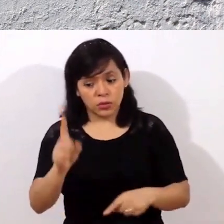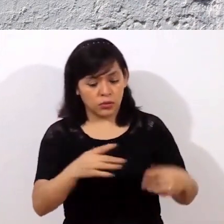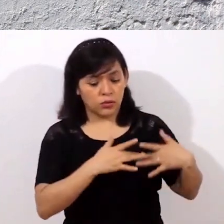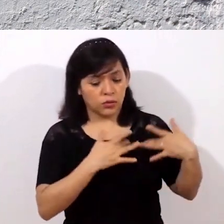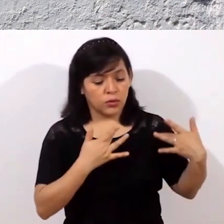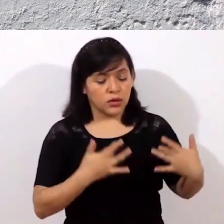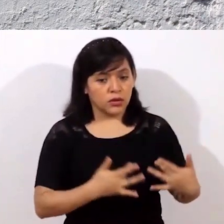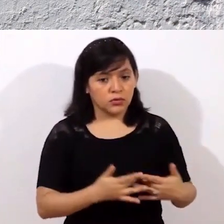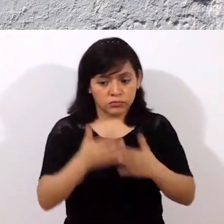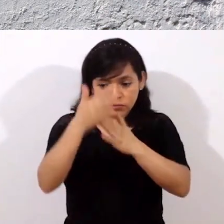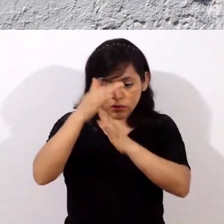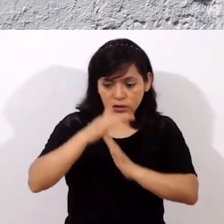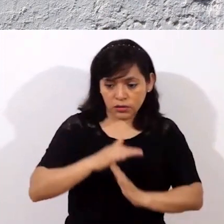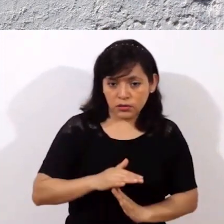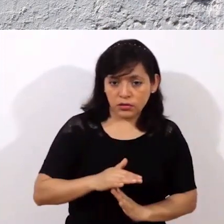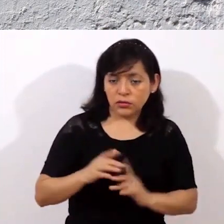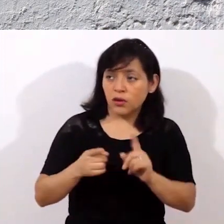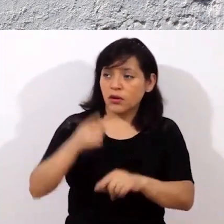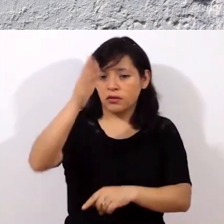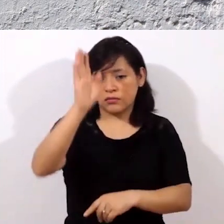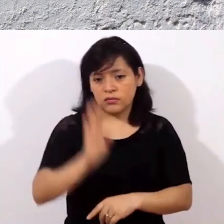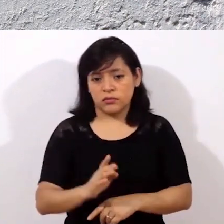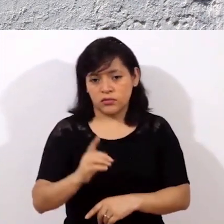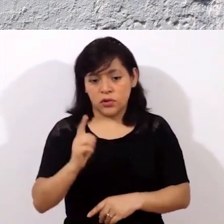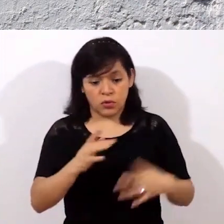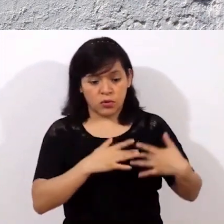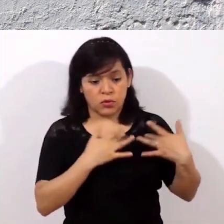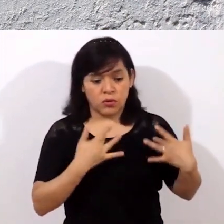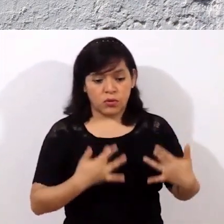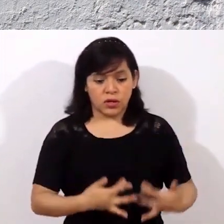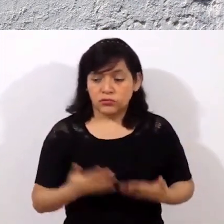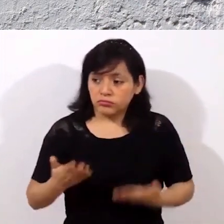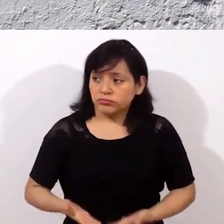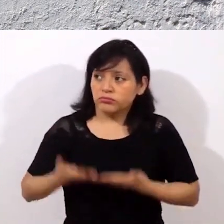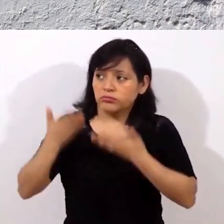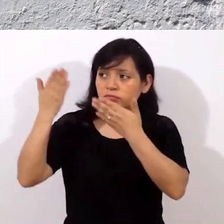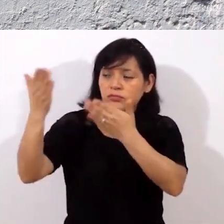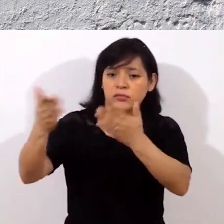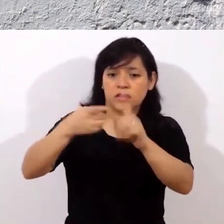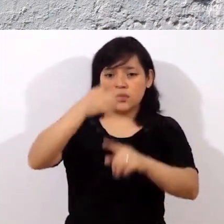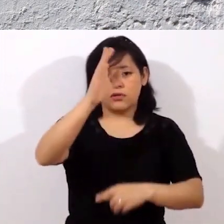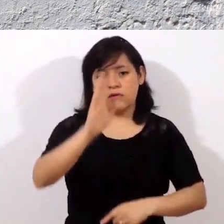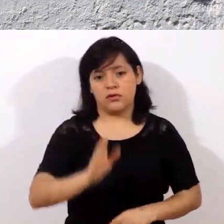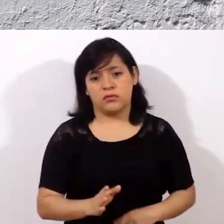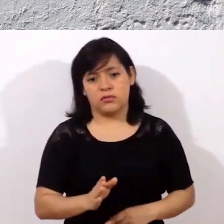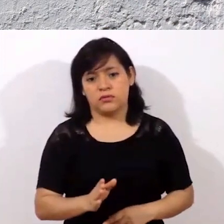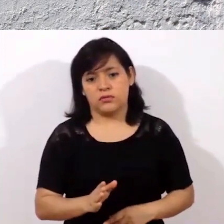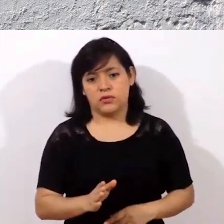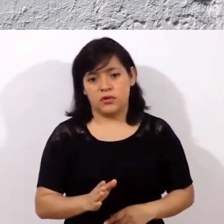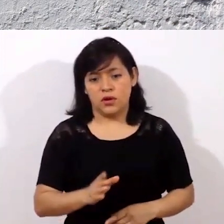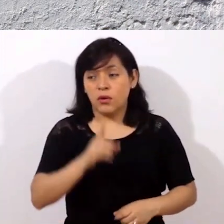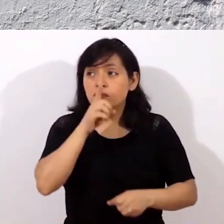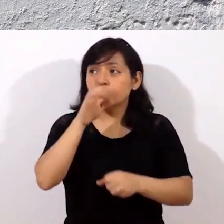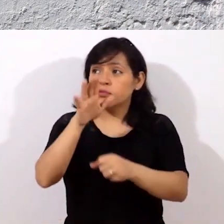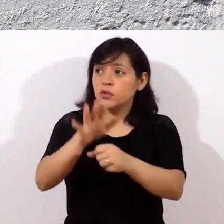que hizo su promesa de entregar su vida al Señor y que mantiene esa promesa a través del tiempo, a través